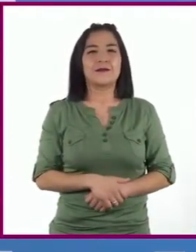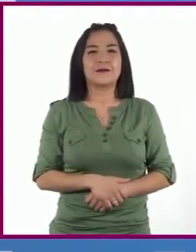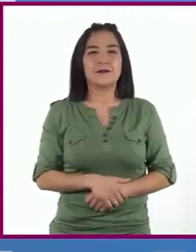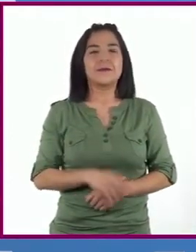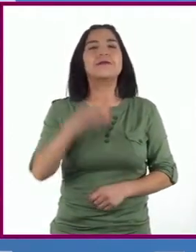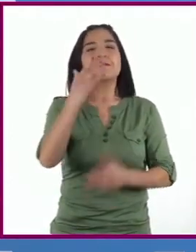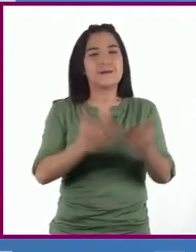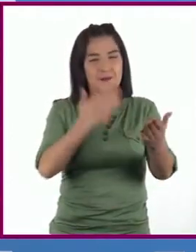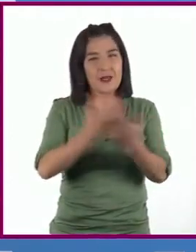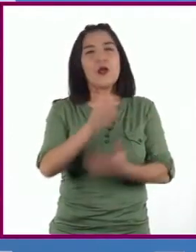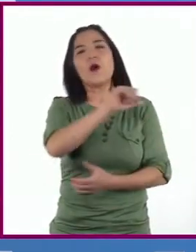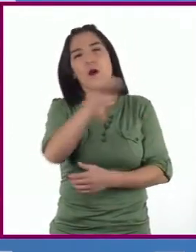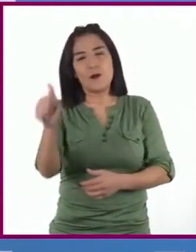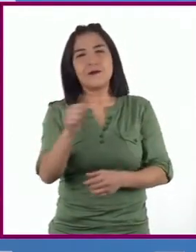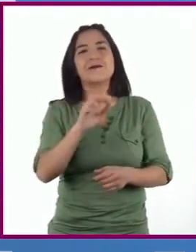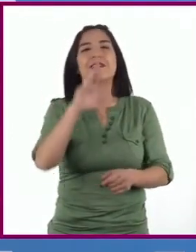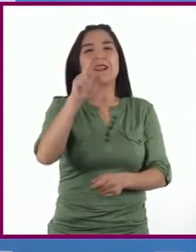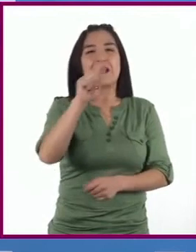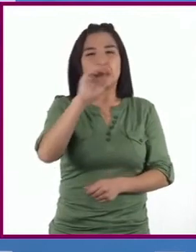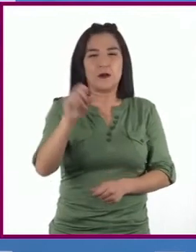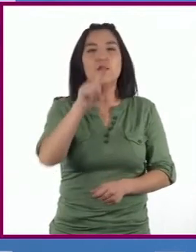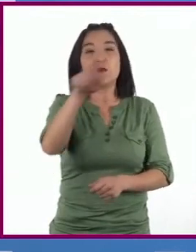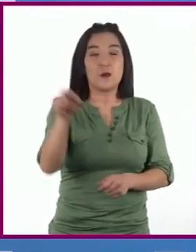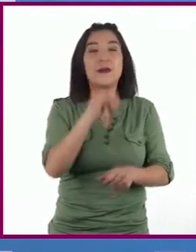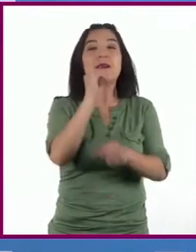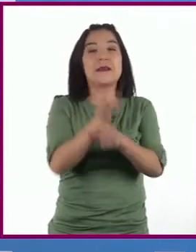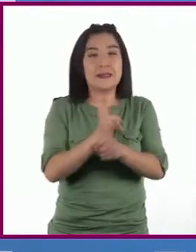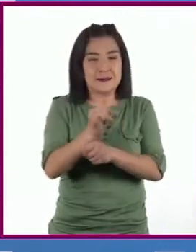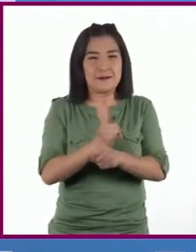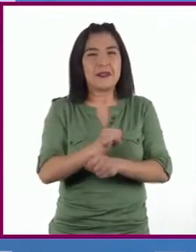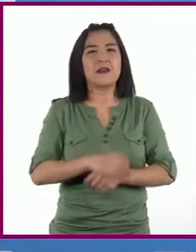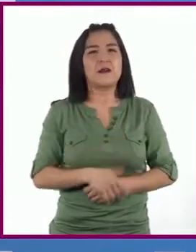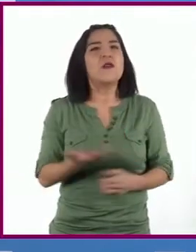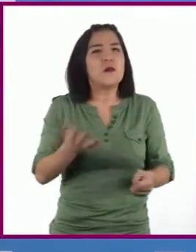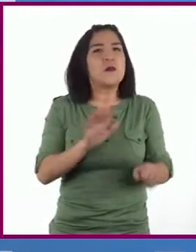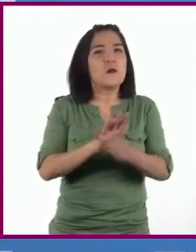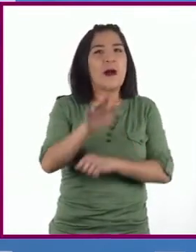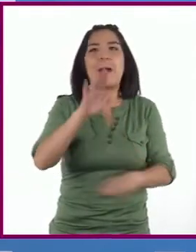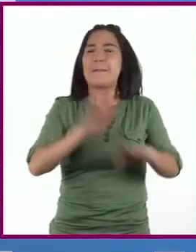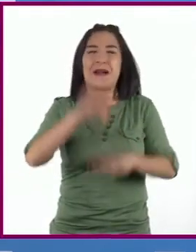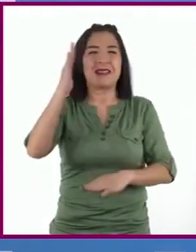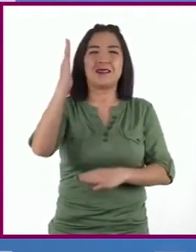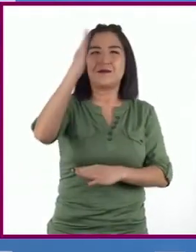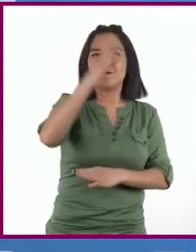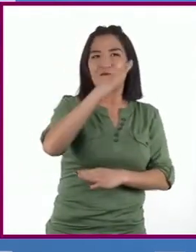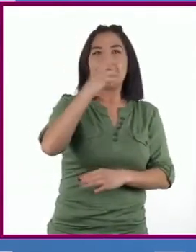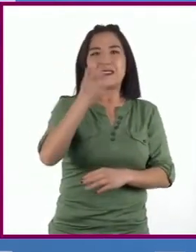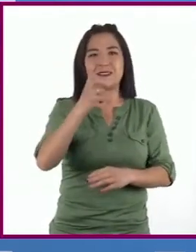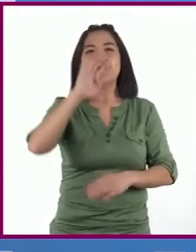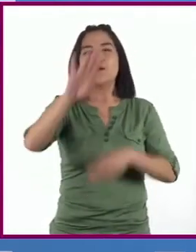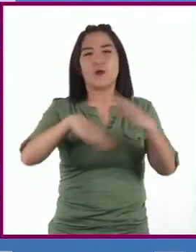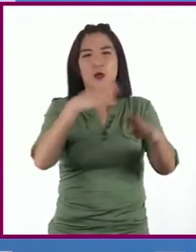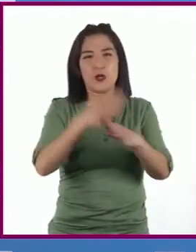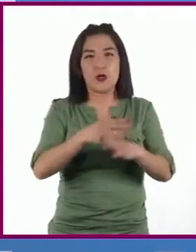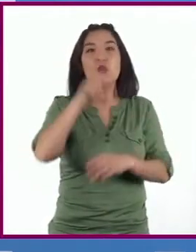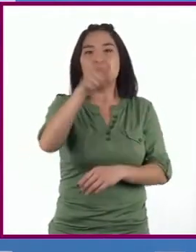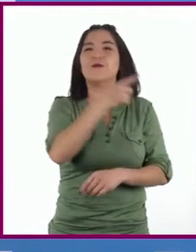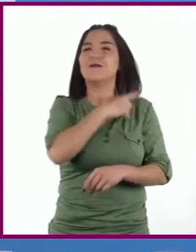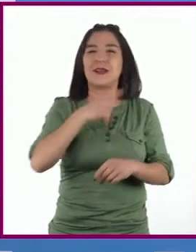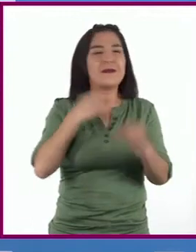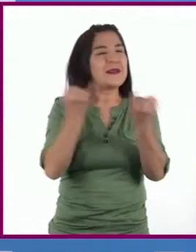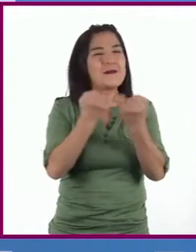Les propongo otro reto, el cual consiste en investigar cuál es la torre más inclinada del mundo y hacer la rotación de la